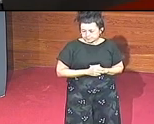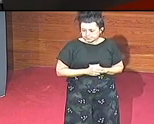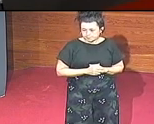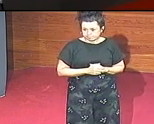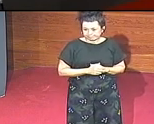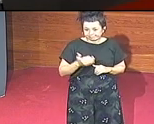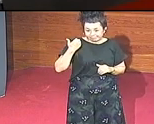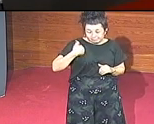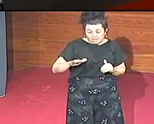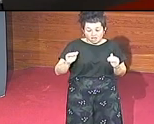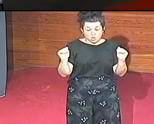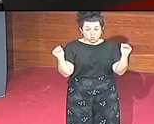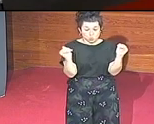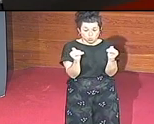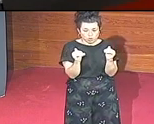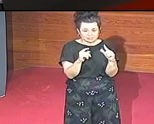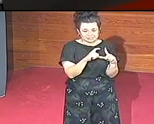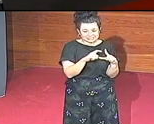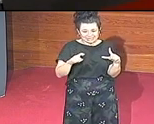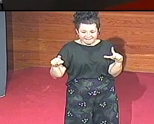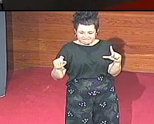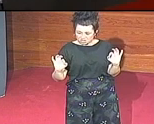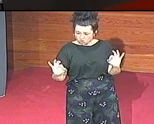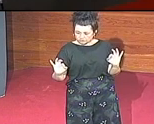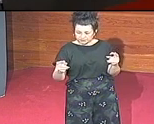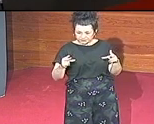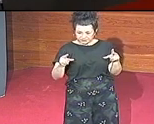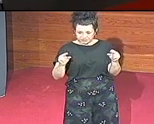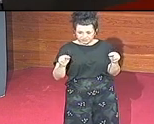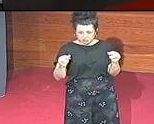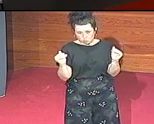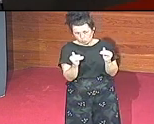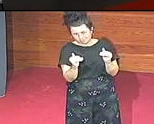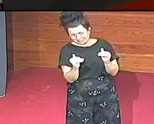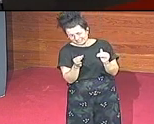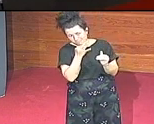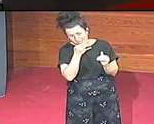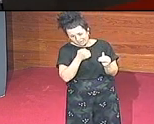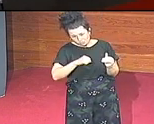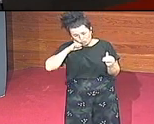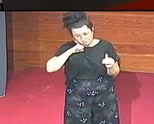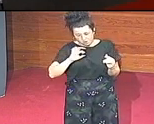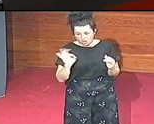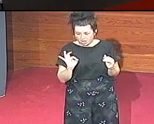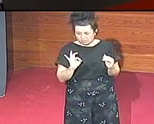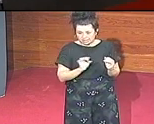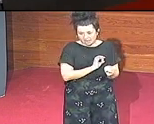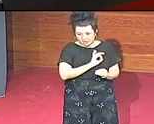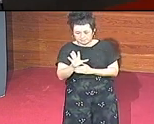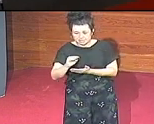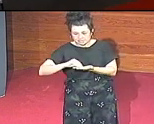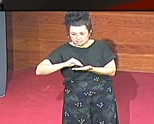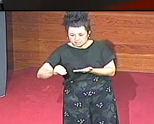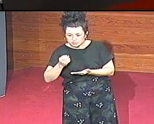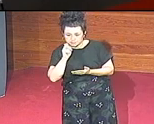y ya para el jueves tienes terminado el gráfico más o menos pues por la tarde a última hora ya tienes acabado el gráficos las enviadas redactor te da el visto